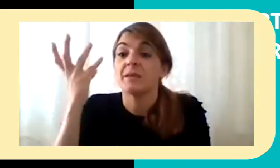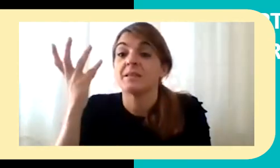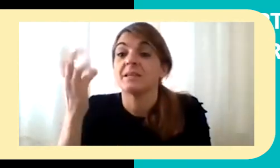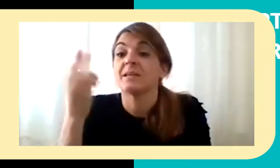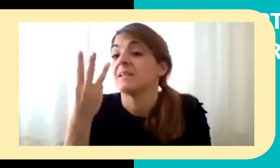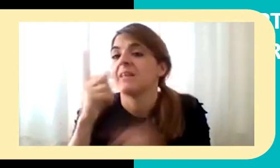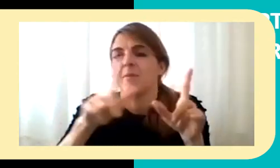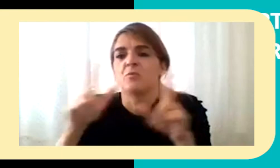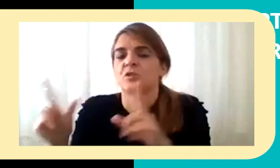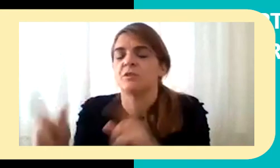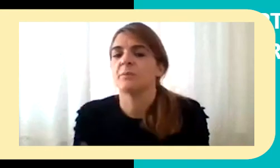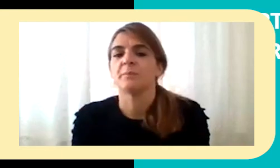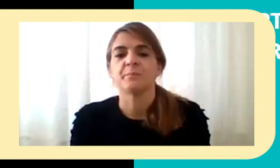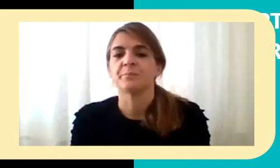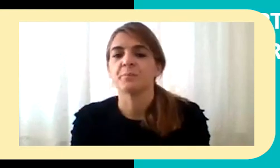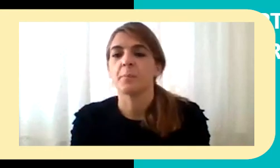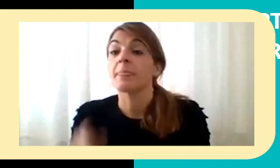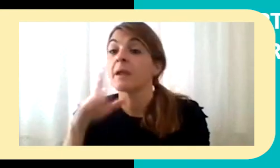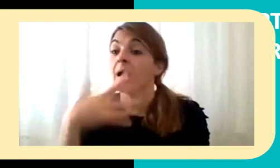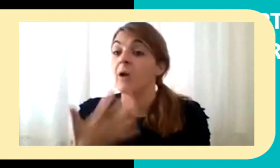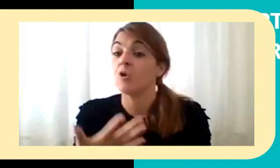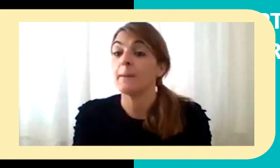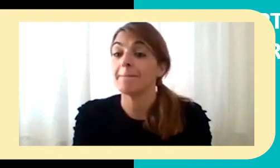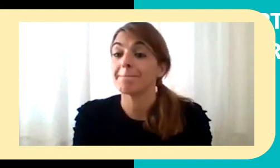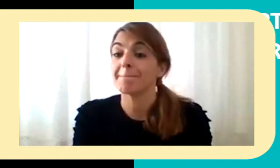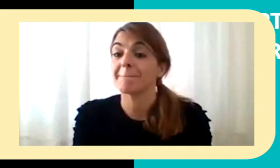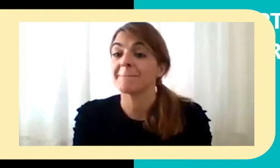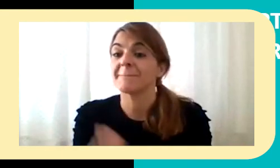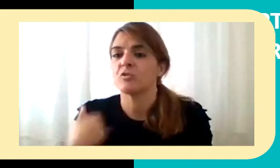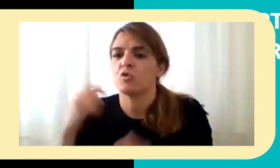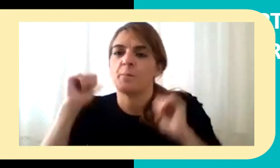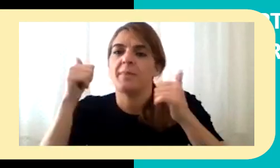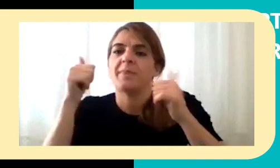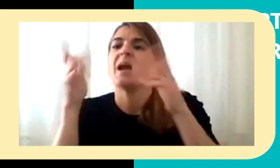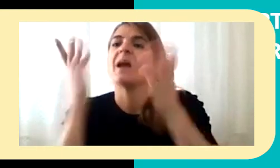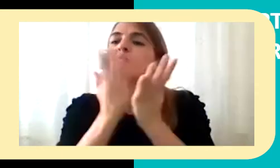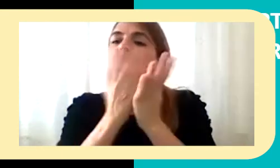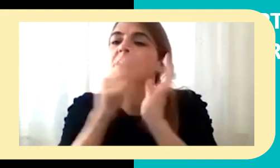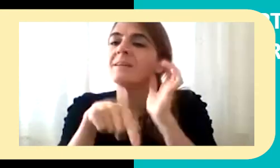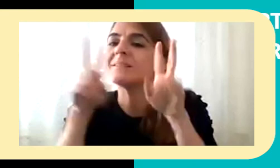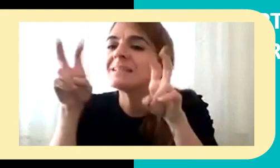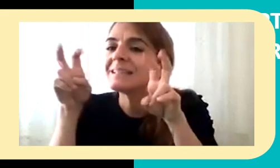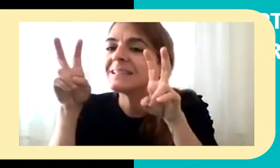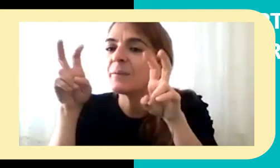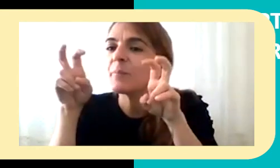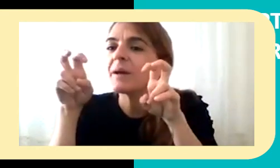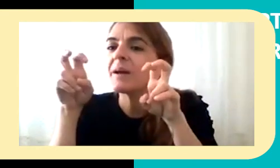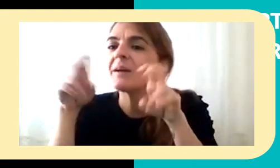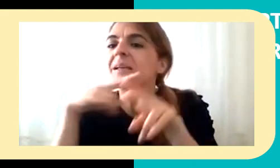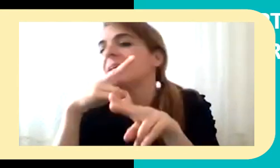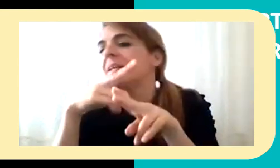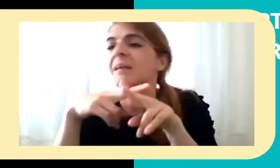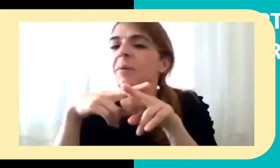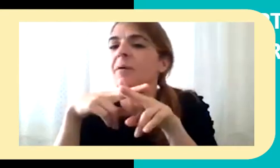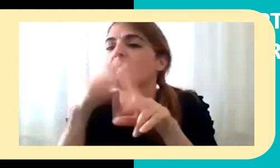este momento, cuando yo empecé a estudiar este tema, le llamábamos intolerancia ambiental idiopática,